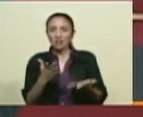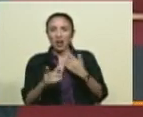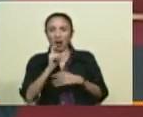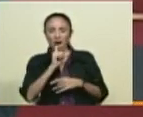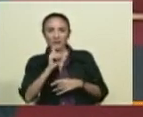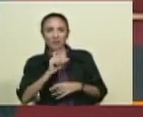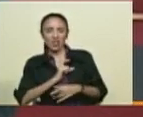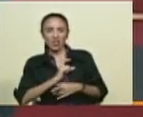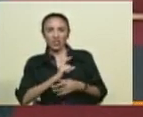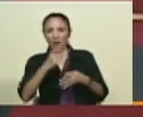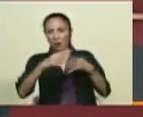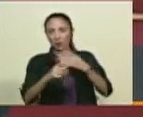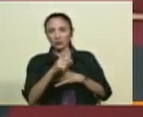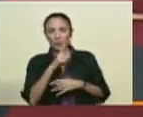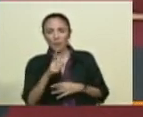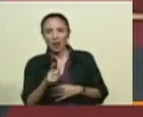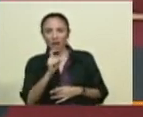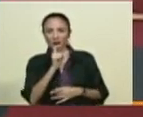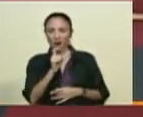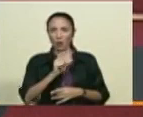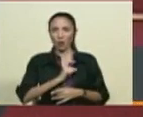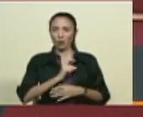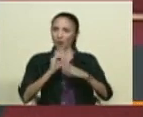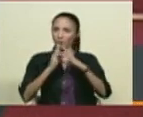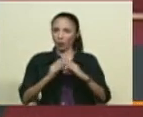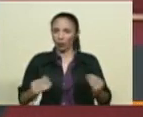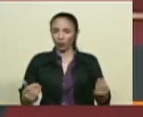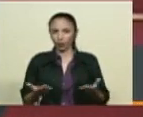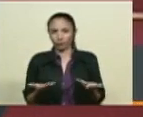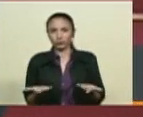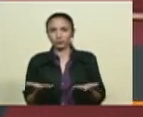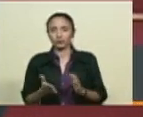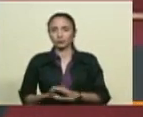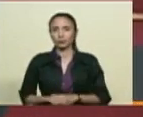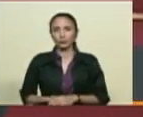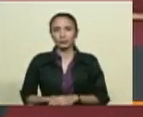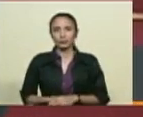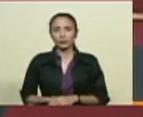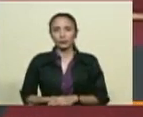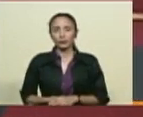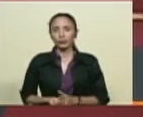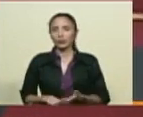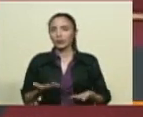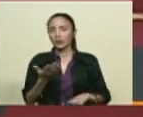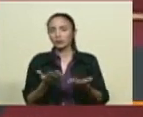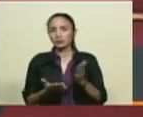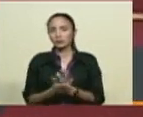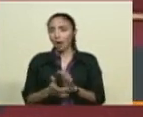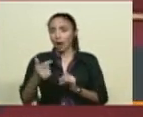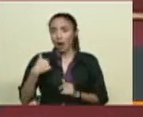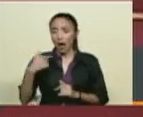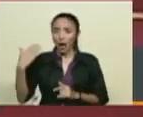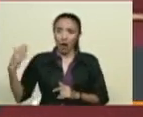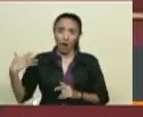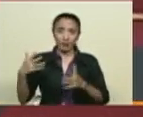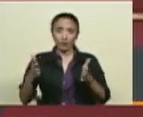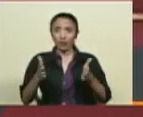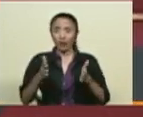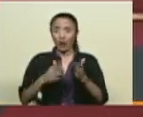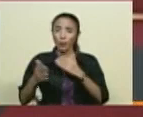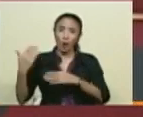de quien perdió un litigio, un juicio con nuestro país. Lo ganamos nosotros contra la